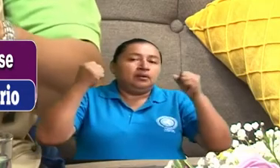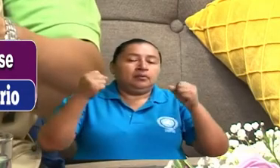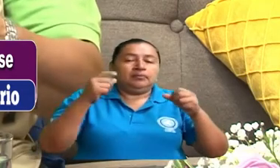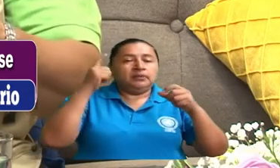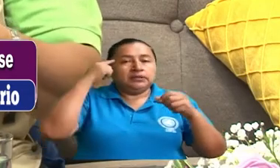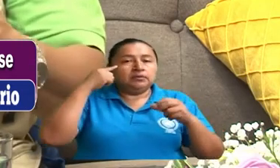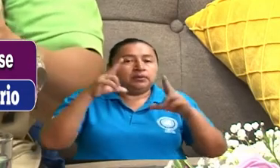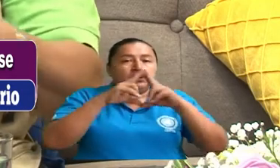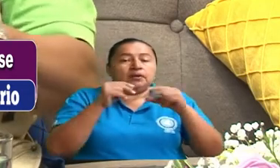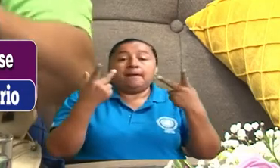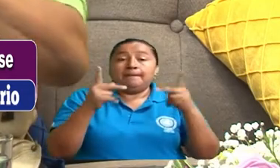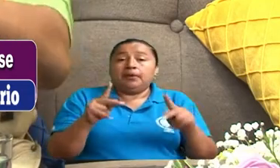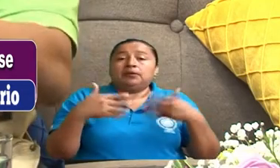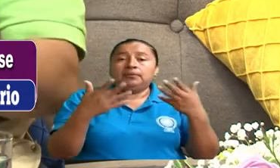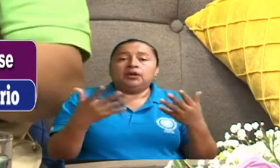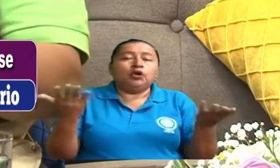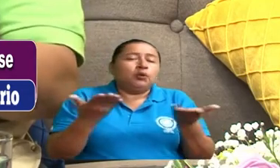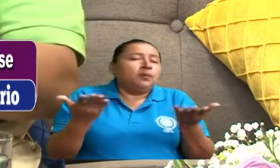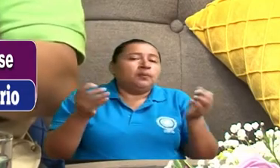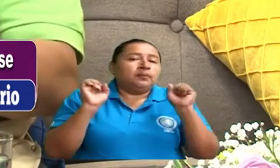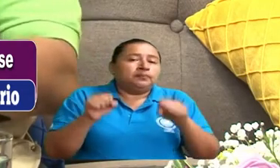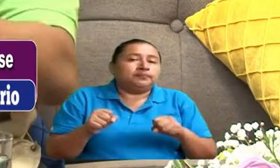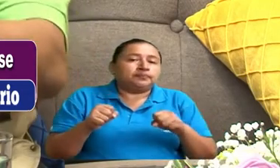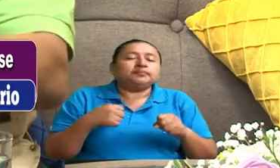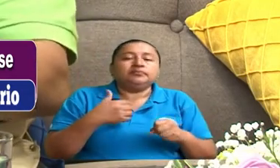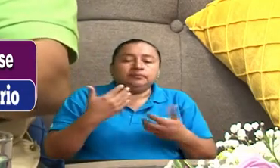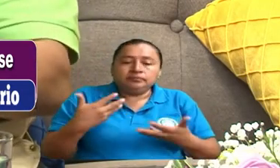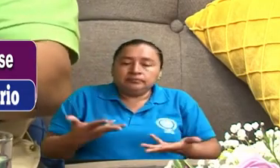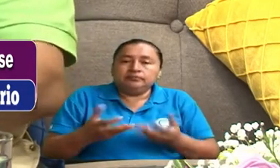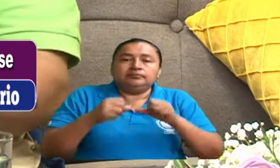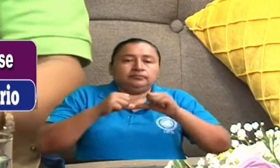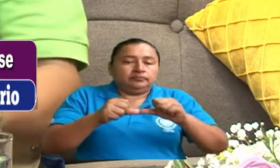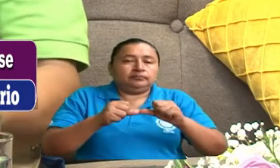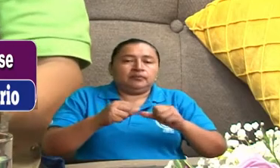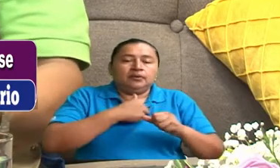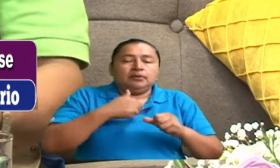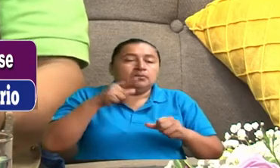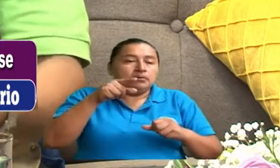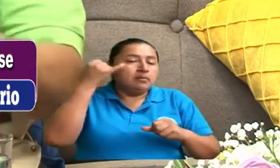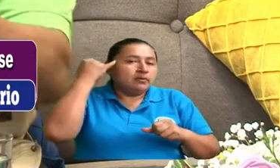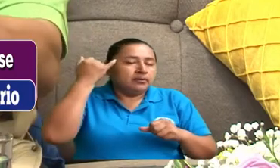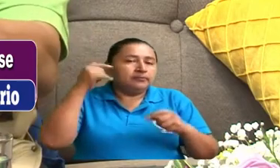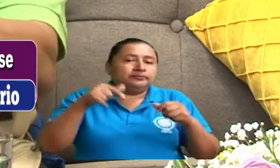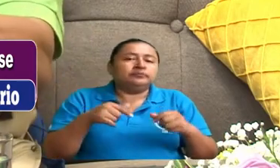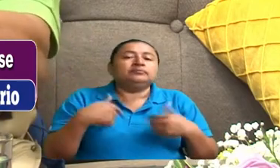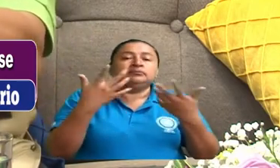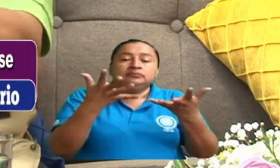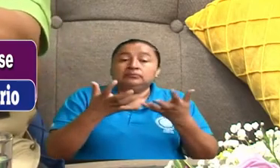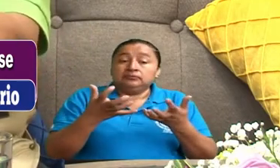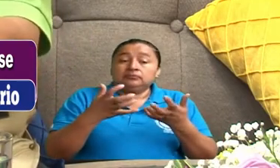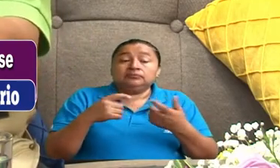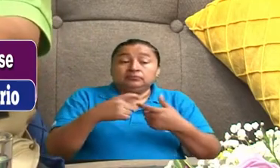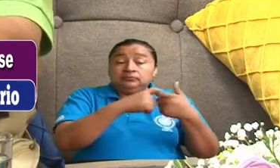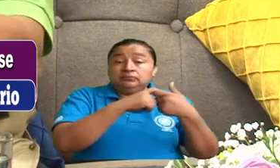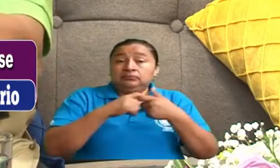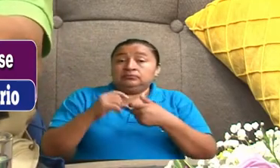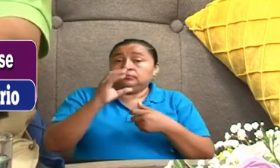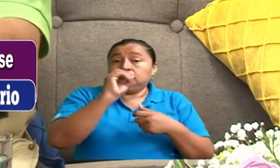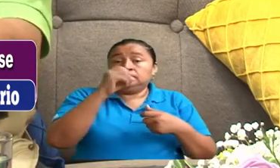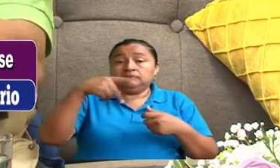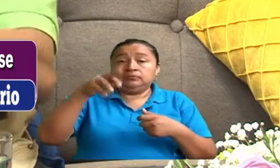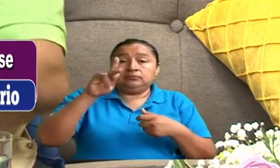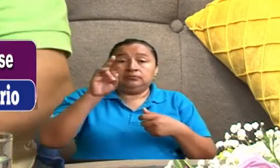Nicaragua, ¿verdad?, y cómo podemos salir adelante, pues, porque esa es la idea. Entonces, ¿qué es lo que queremos? Que la cooperativa y en